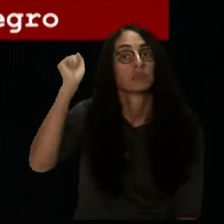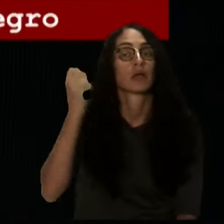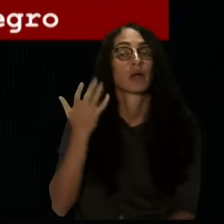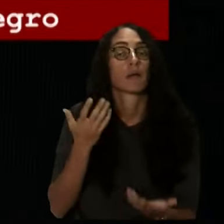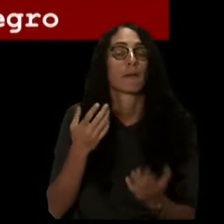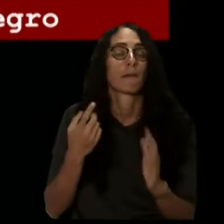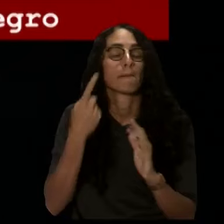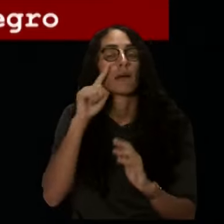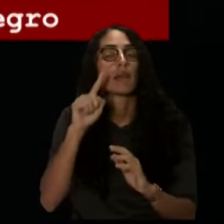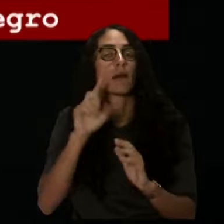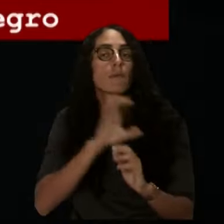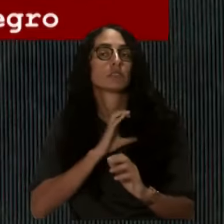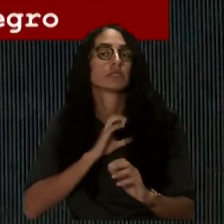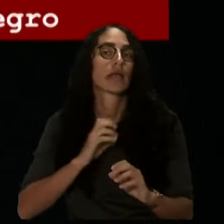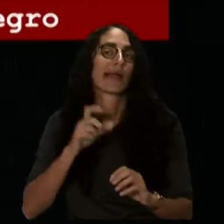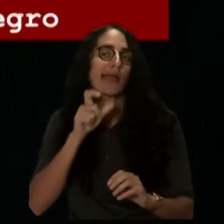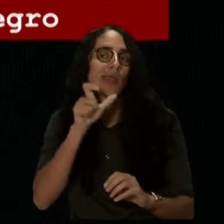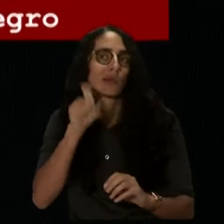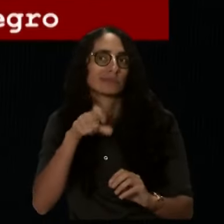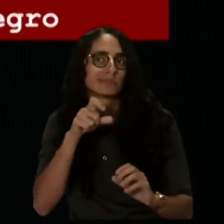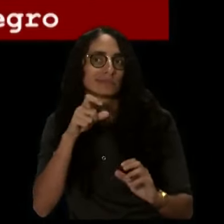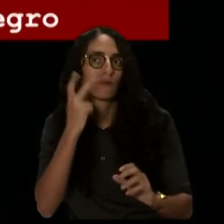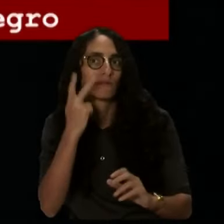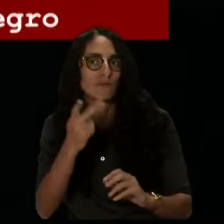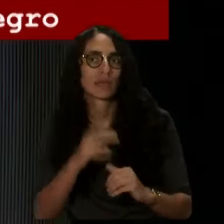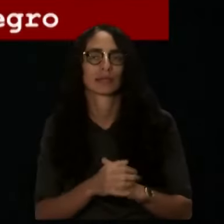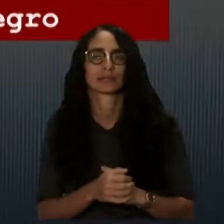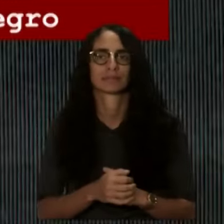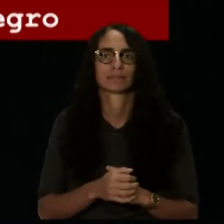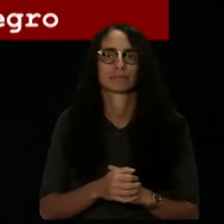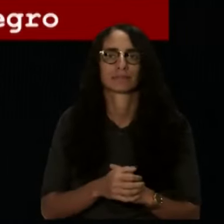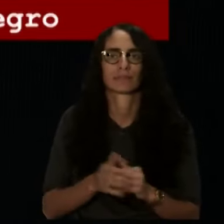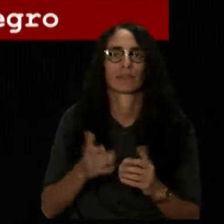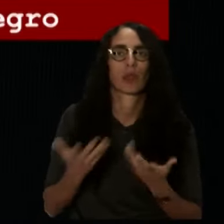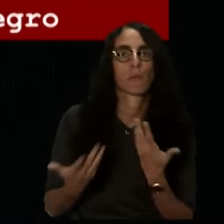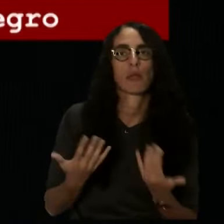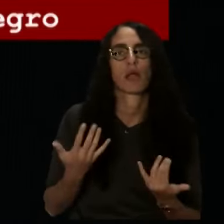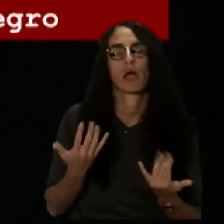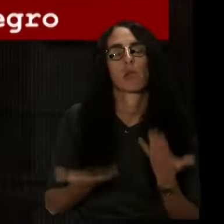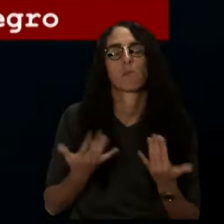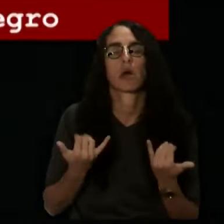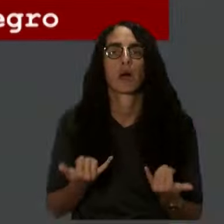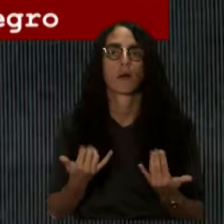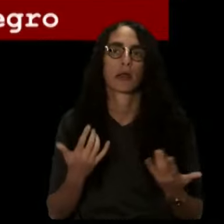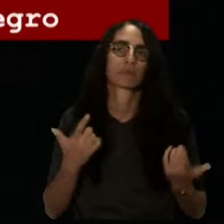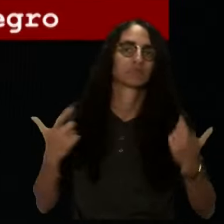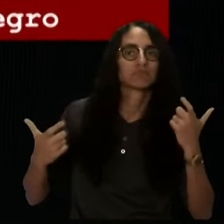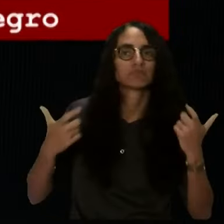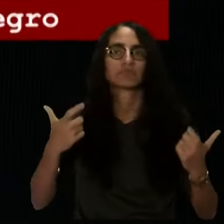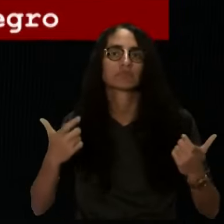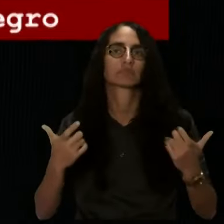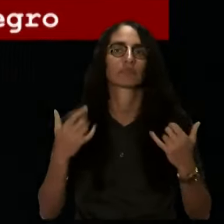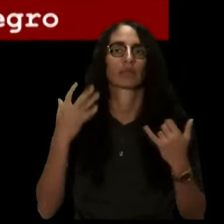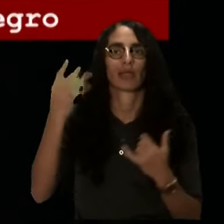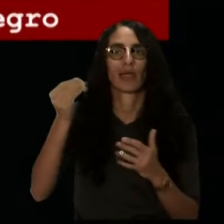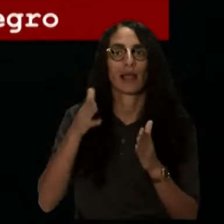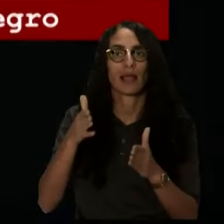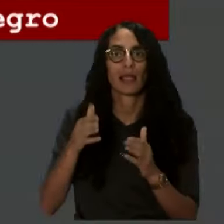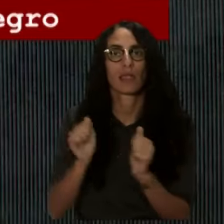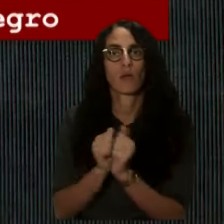él es así tan verdad le gusta como dicen en la calle frontiar de que es el de esto y el más aquello con los